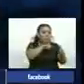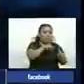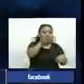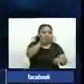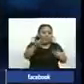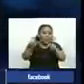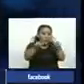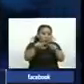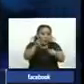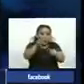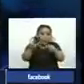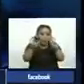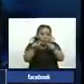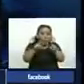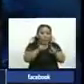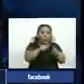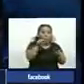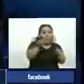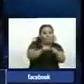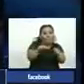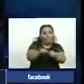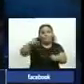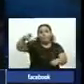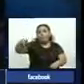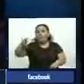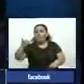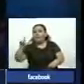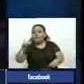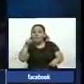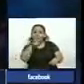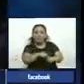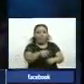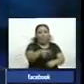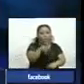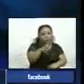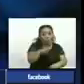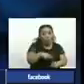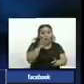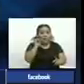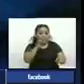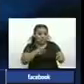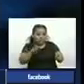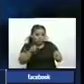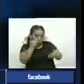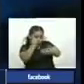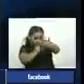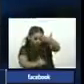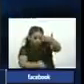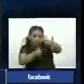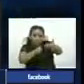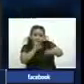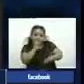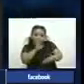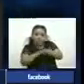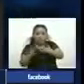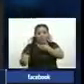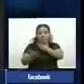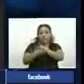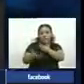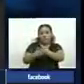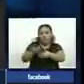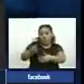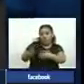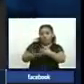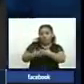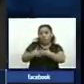años de edad, alias Pili, acusado de los delitos de robo y hurto. De acuerdo a los informes, la PNC fue alertada sobre